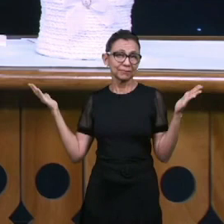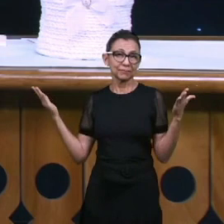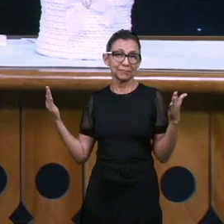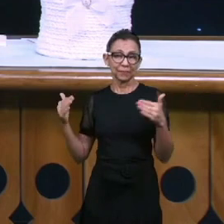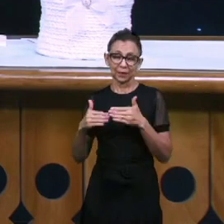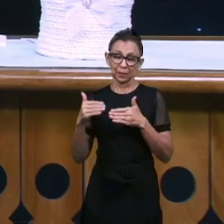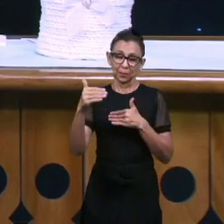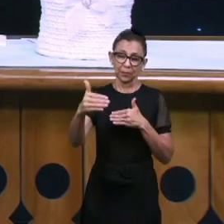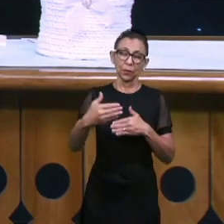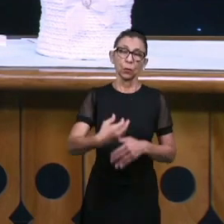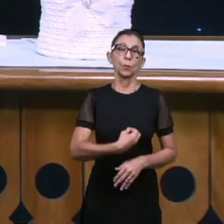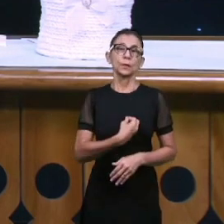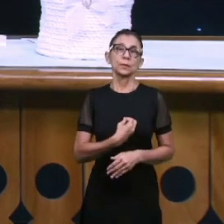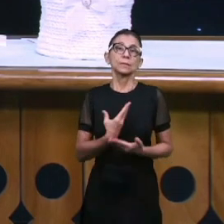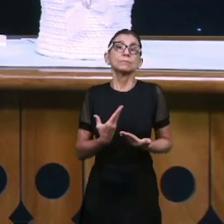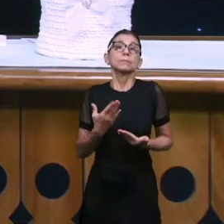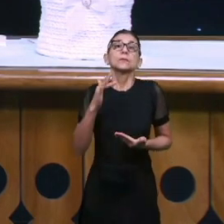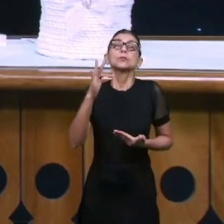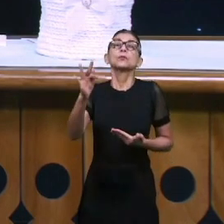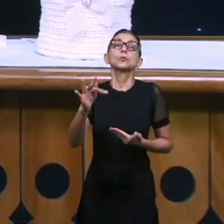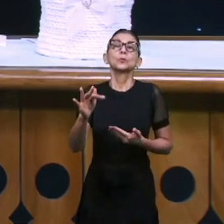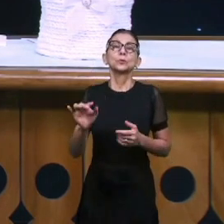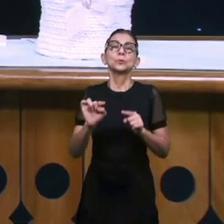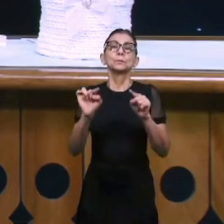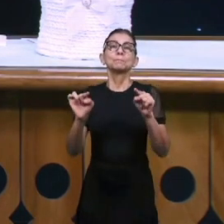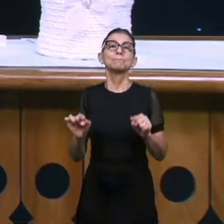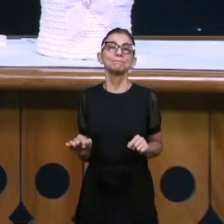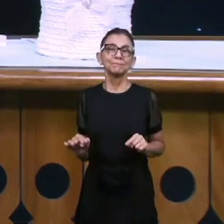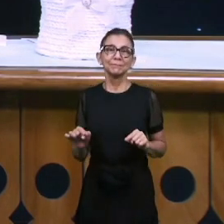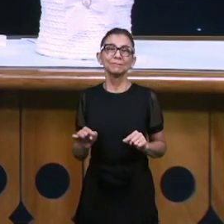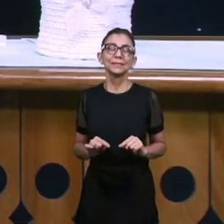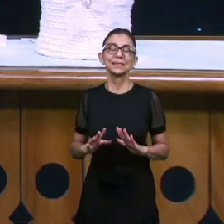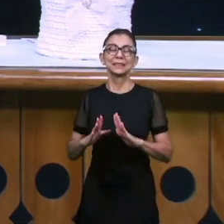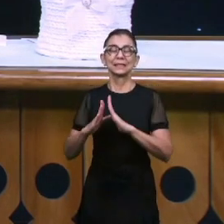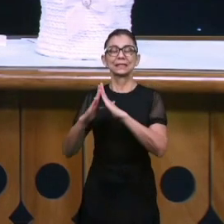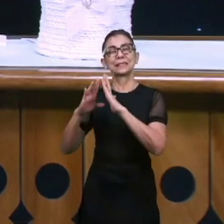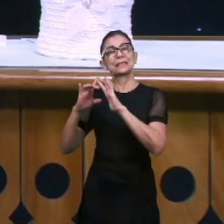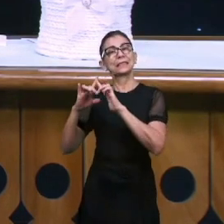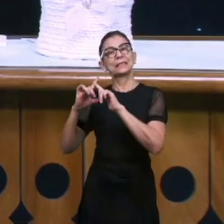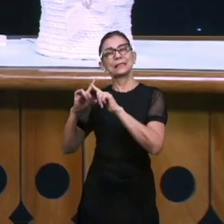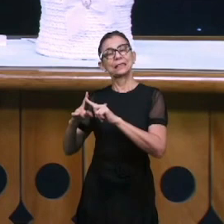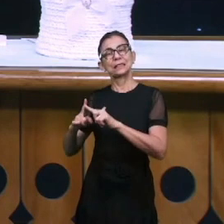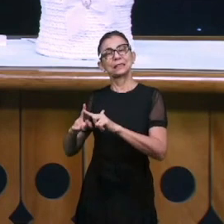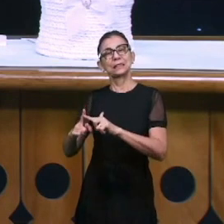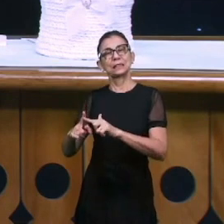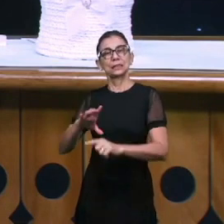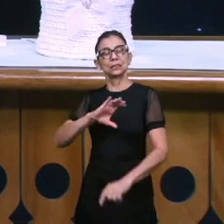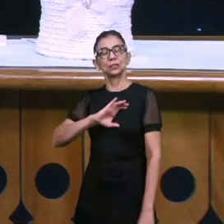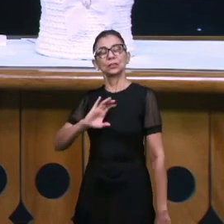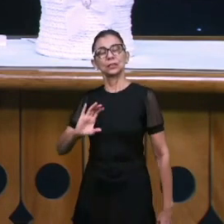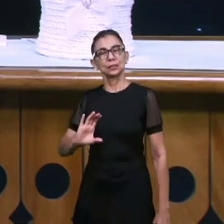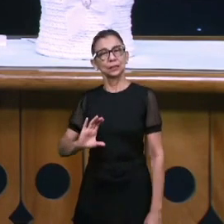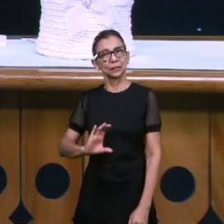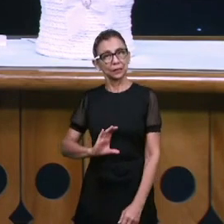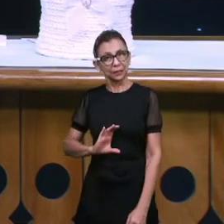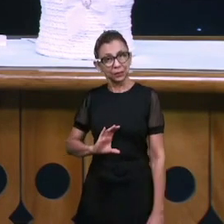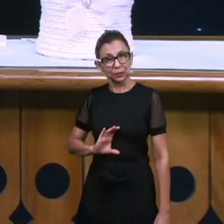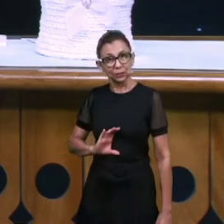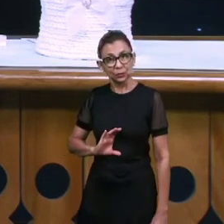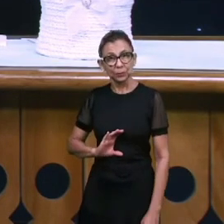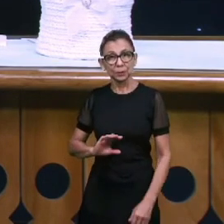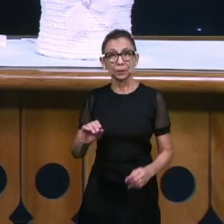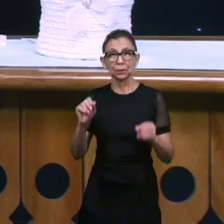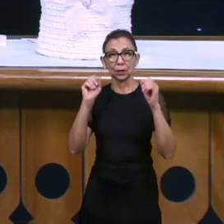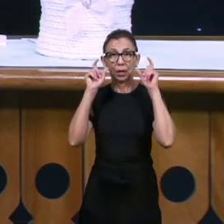viviendo el presente, ahora solo nos resta el futuro. Y la iglesia de Cristo tiene